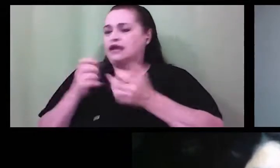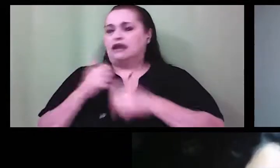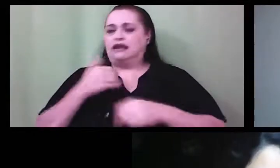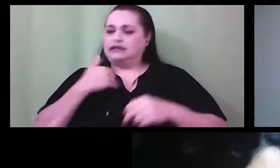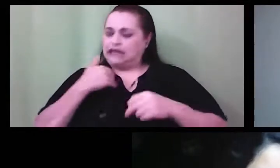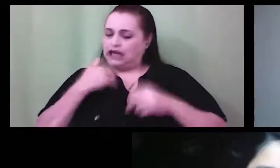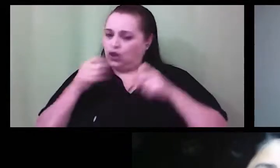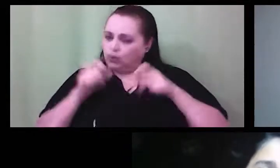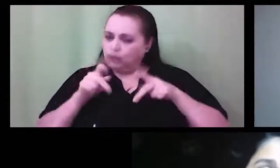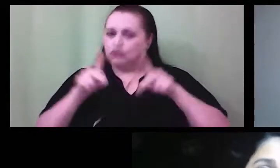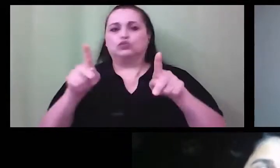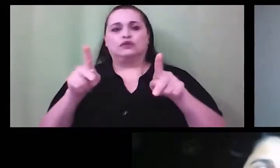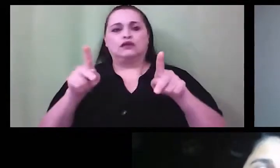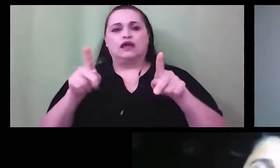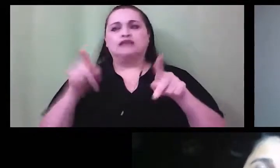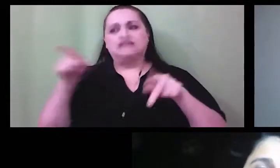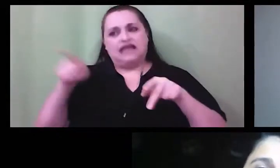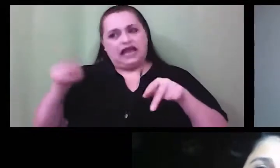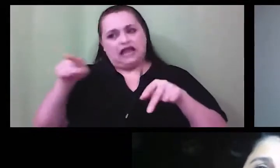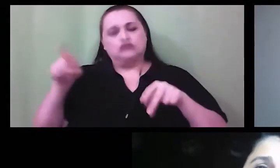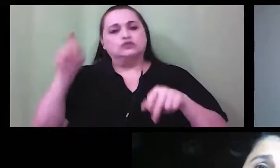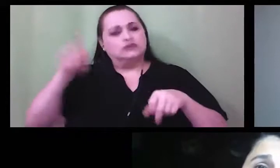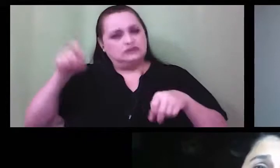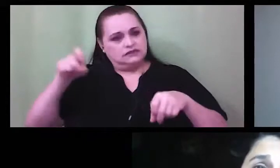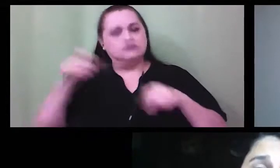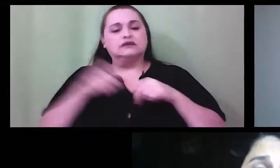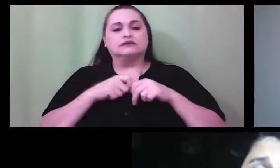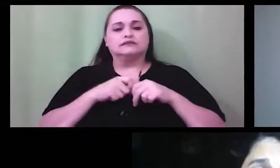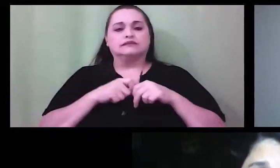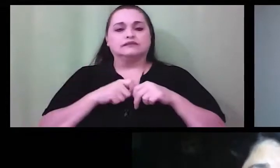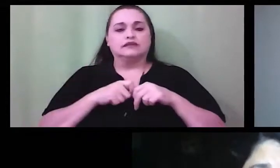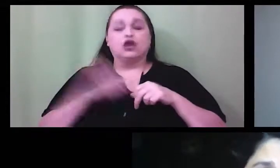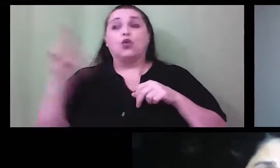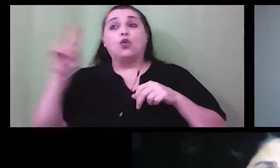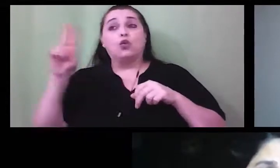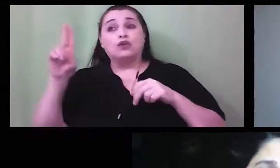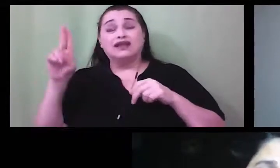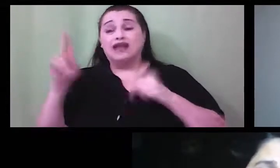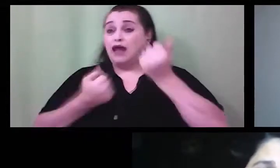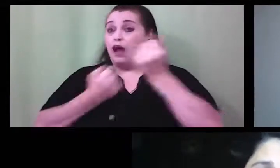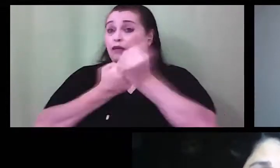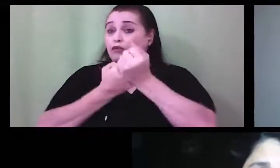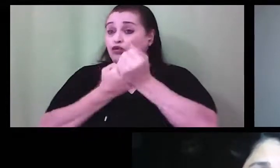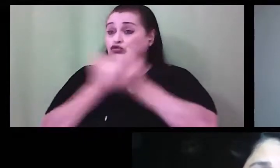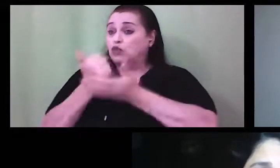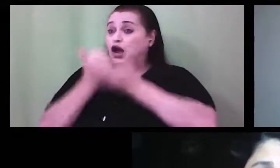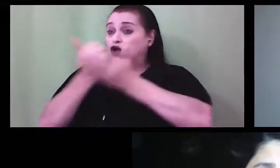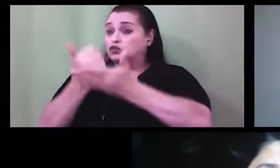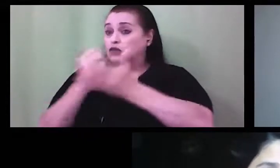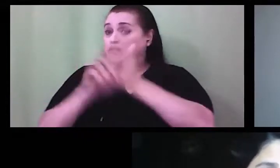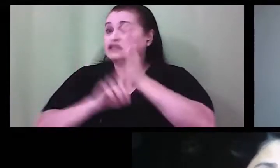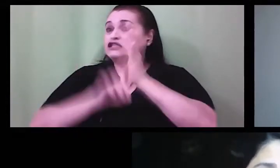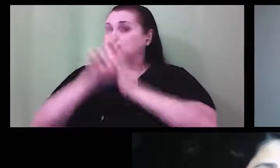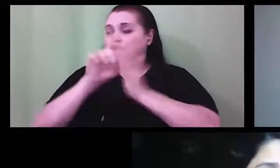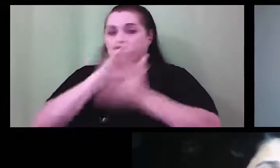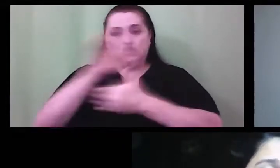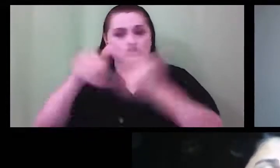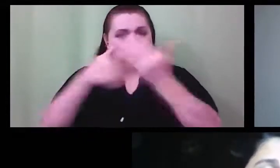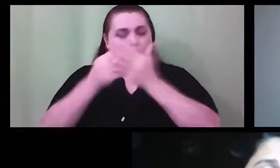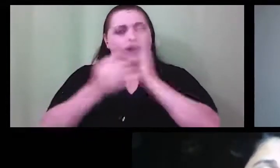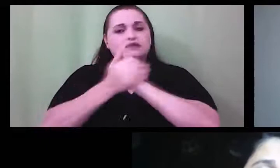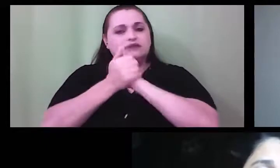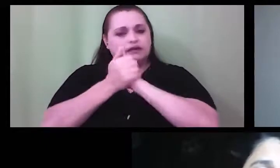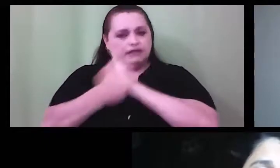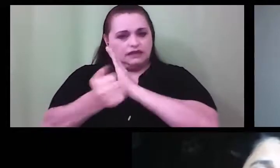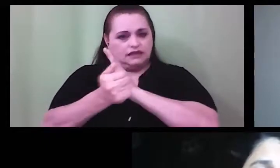las oportunidades que ellos necesitan y una unidad de apoyo que los ayude a desarrollar todas sus habilidades.